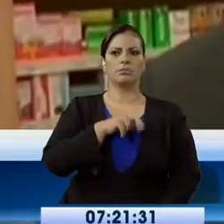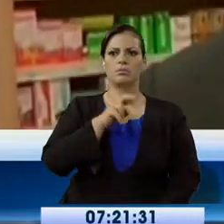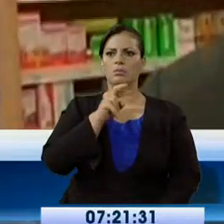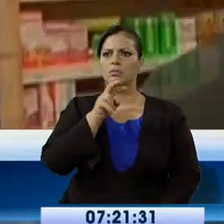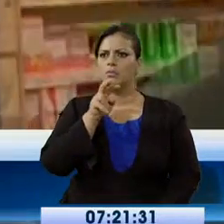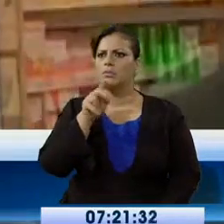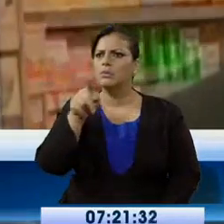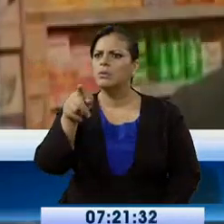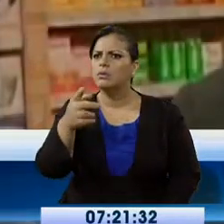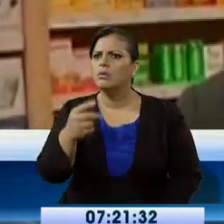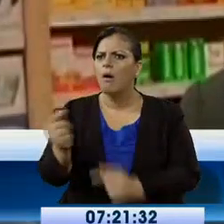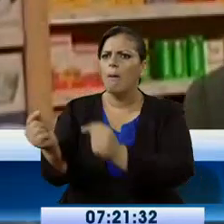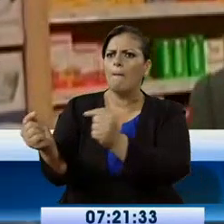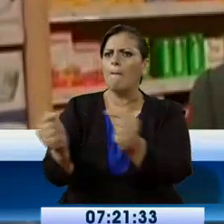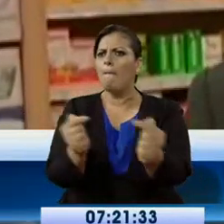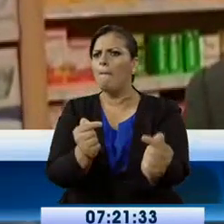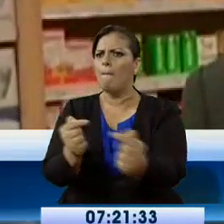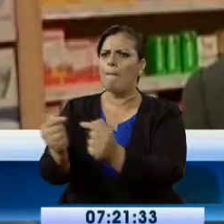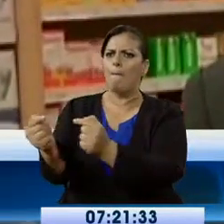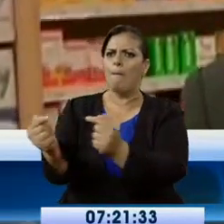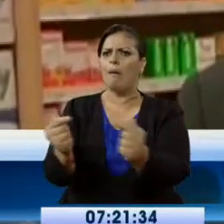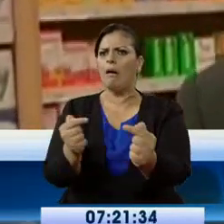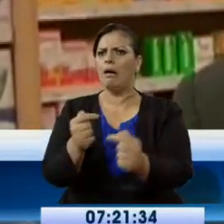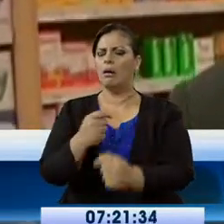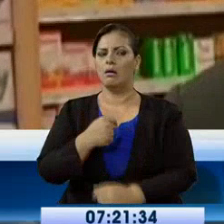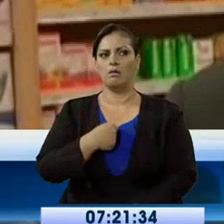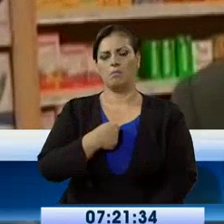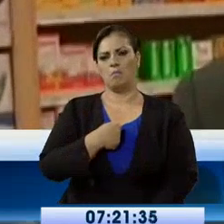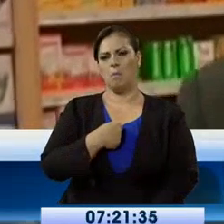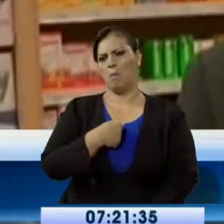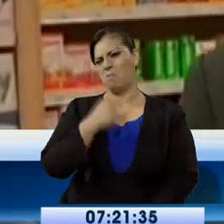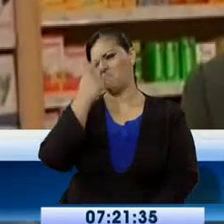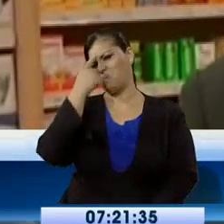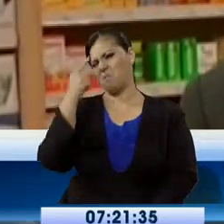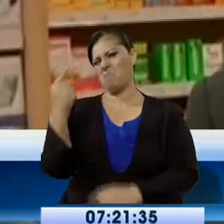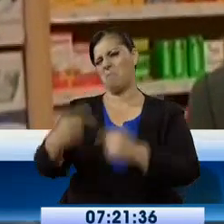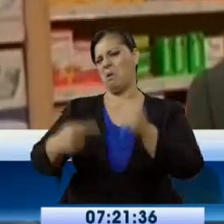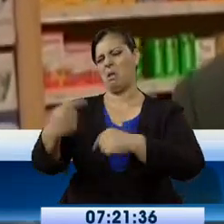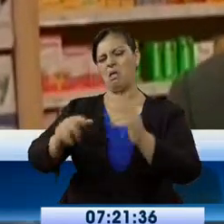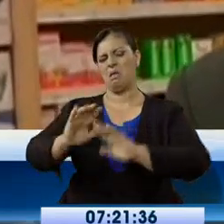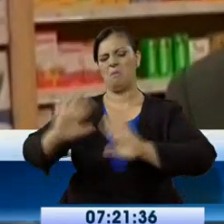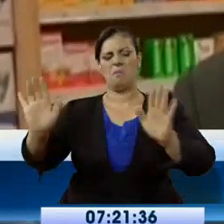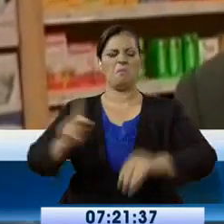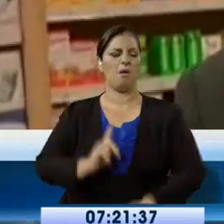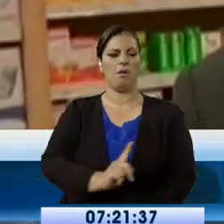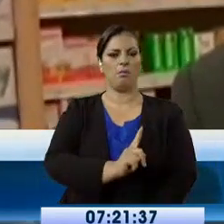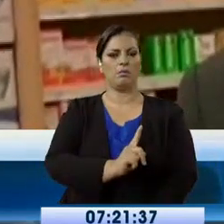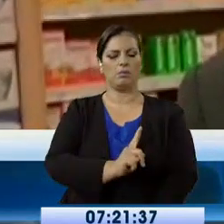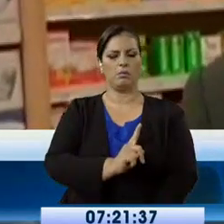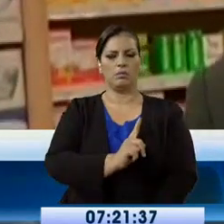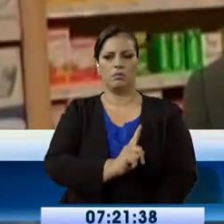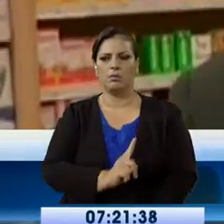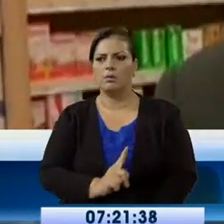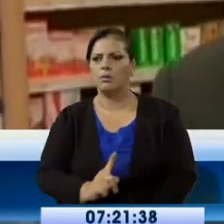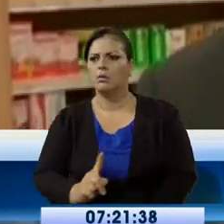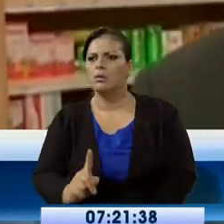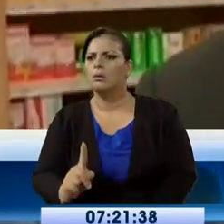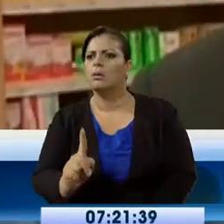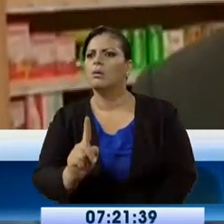estaban forcejeando. Yo primero me acerqué para verificar que realmente era algún inconveniente, algún problema. Y yo le pregunto qué pasó. Me